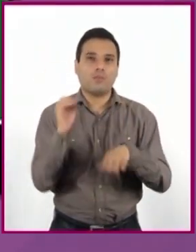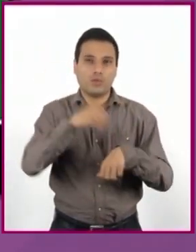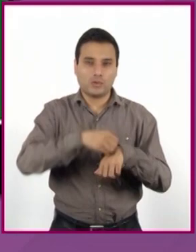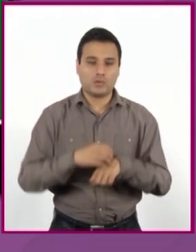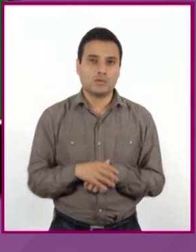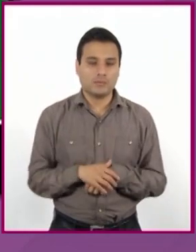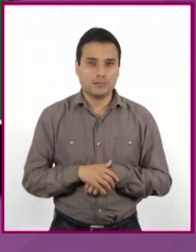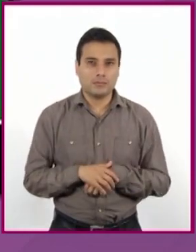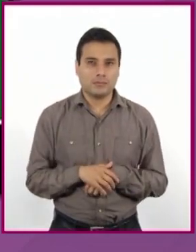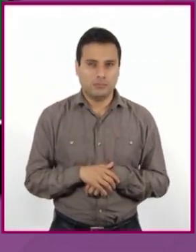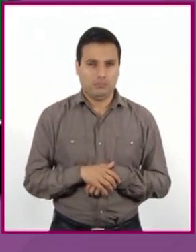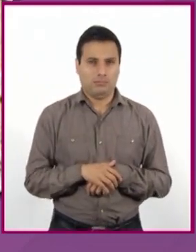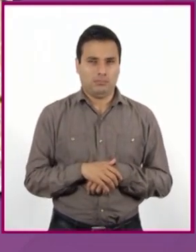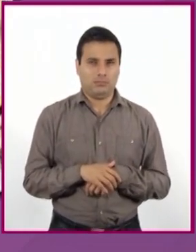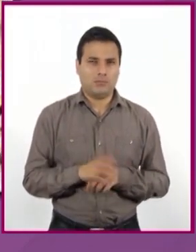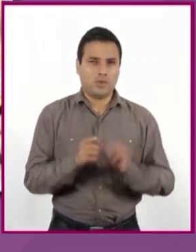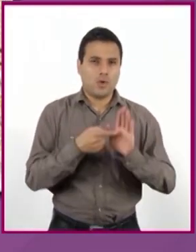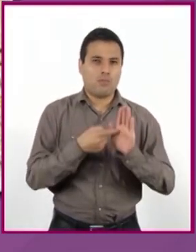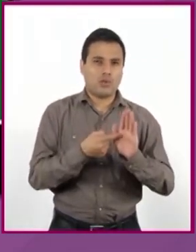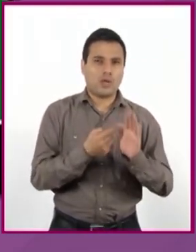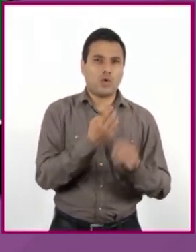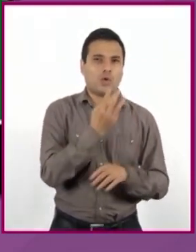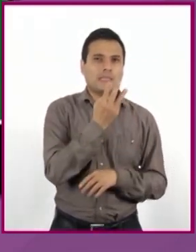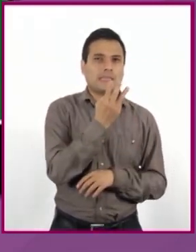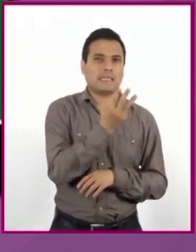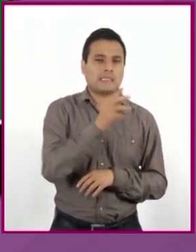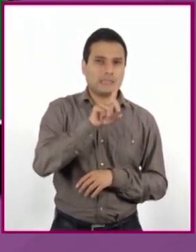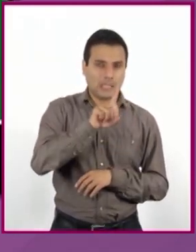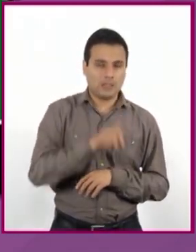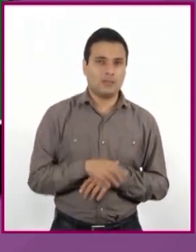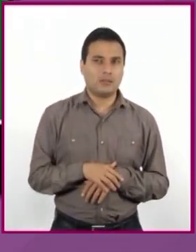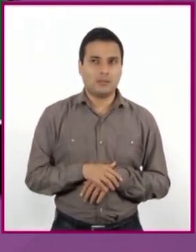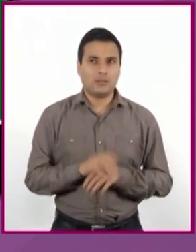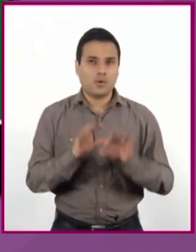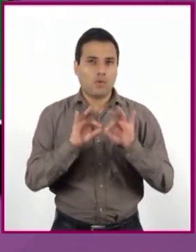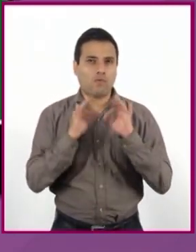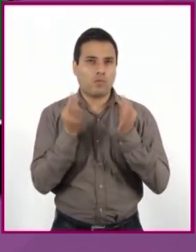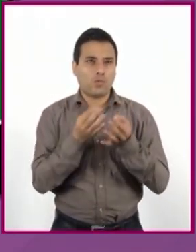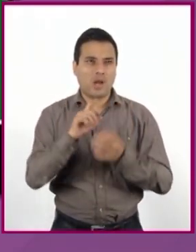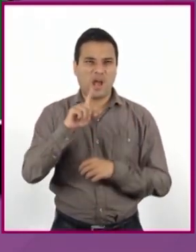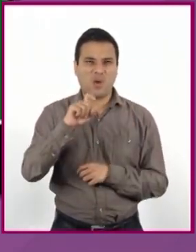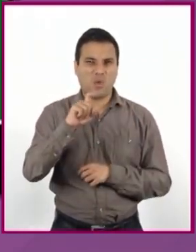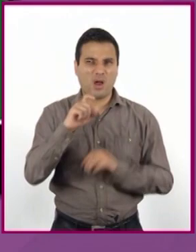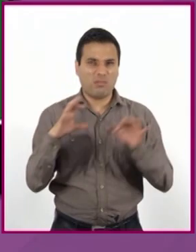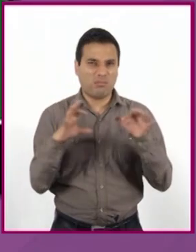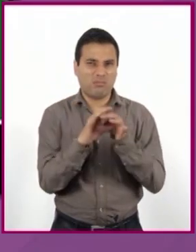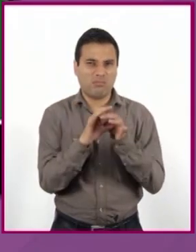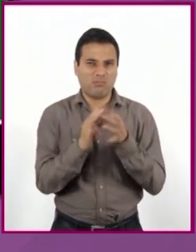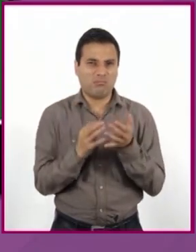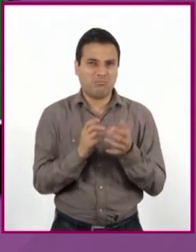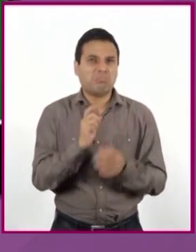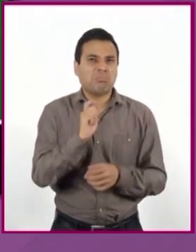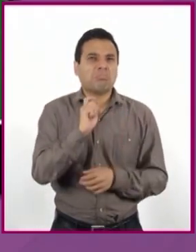relación existe entre un modelo tridimensional y una fórmula como la del agua?